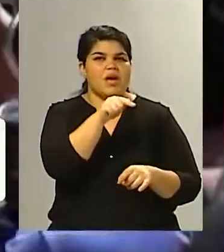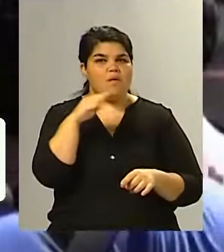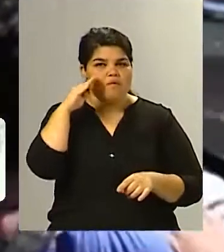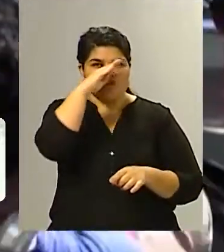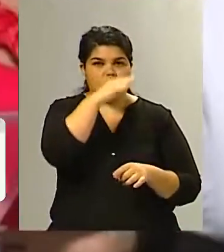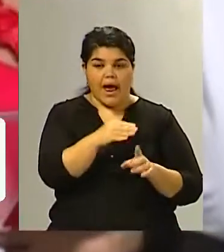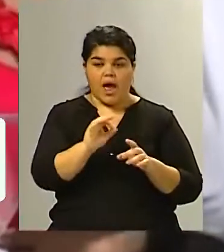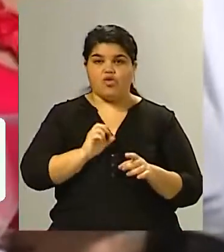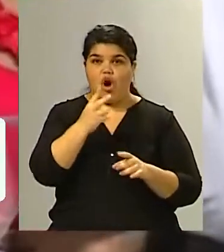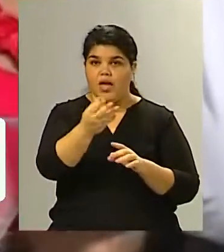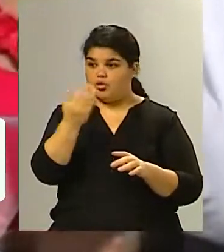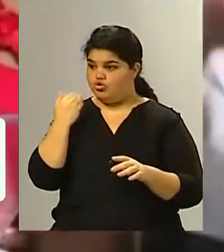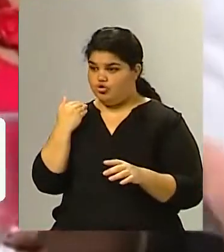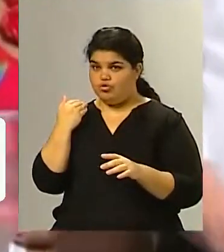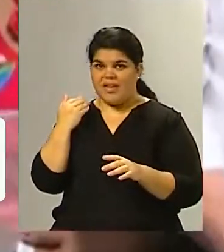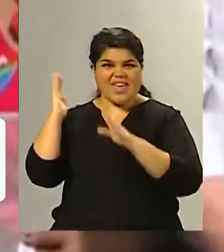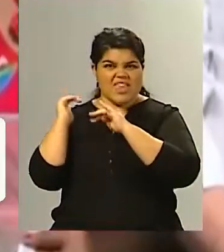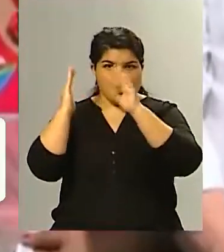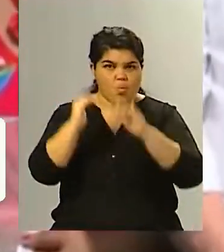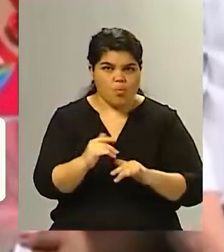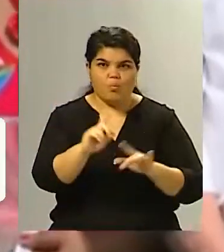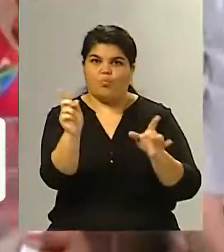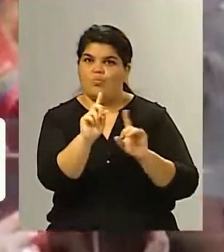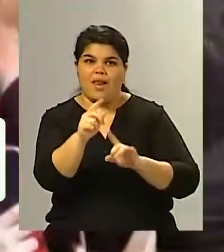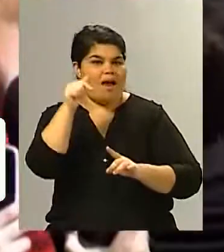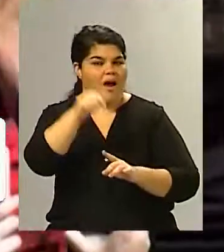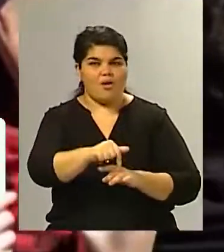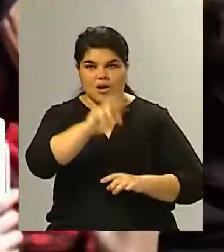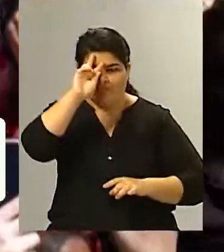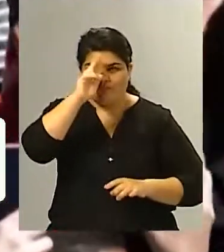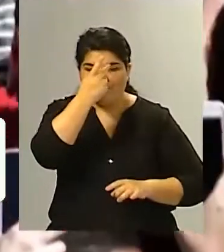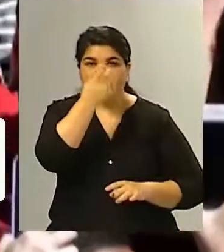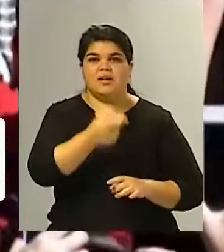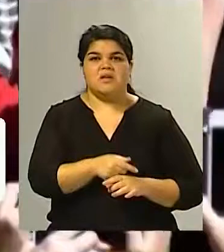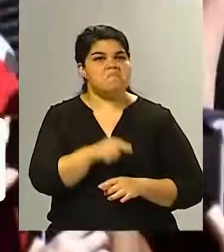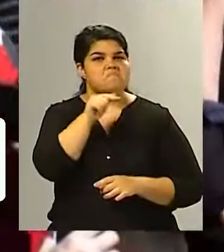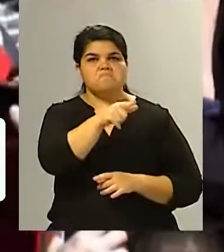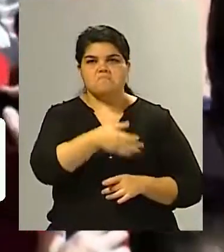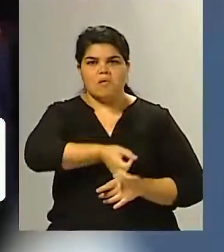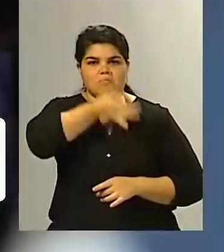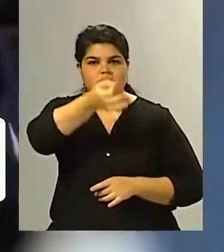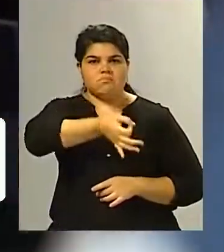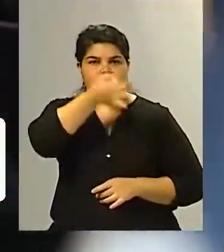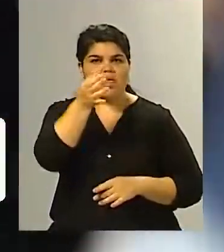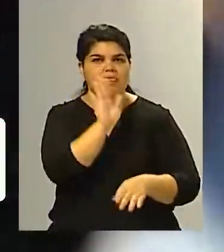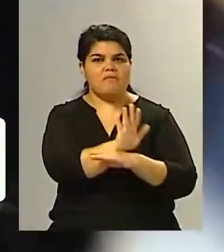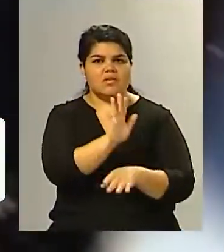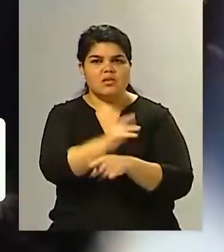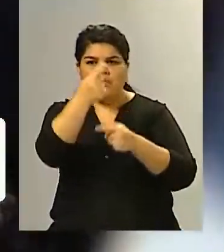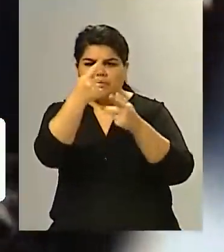veíamos a 2 años. Fue mucho más centrista y fueron mucho más equilibradas las definiciones y las formas en que